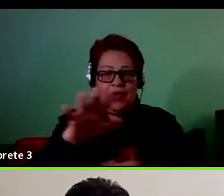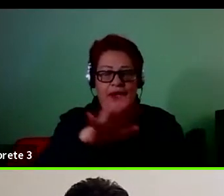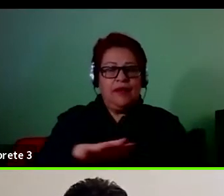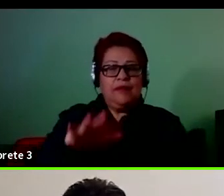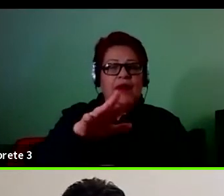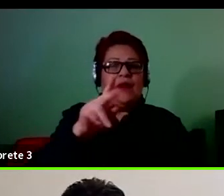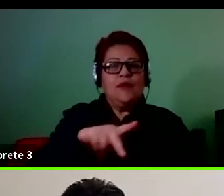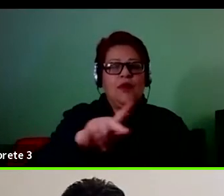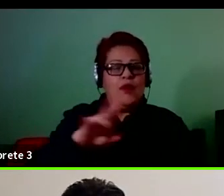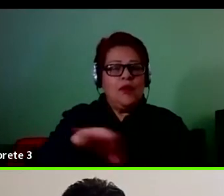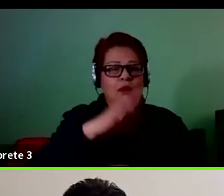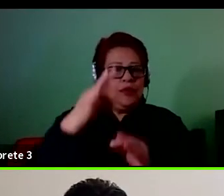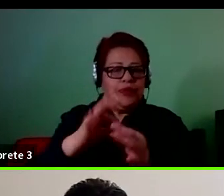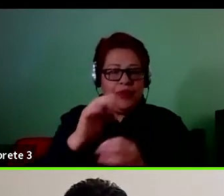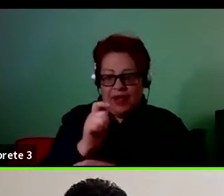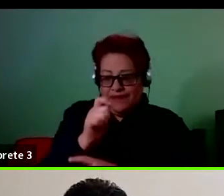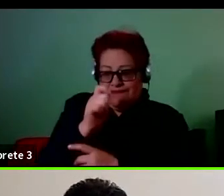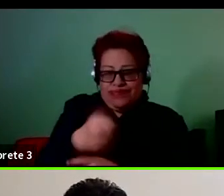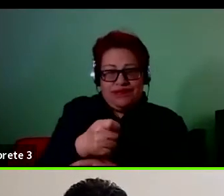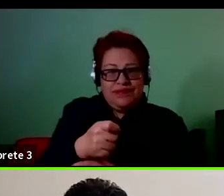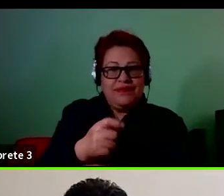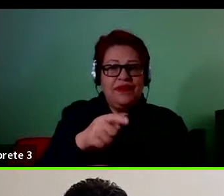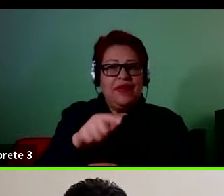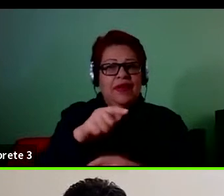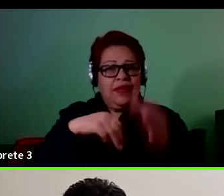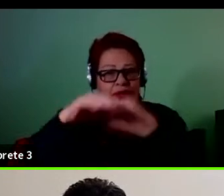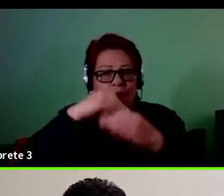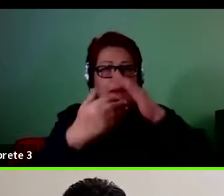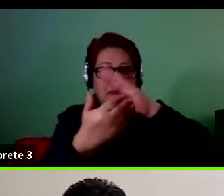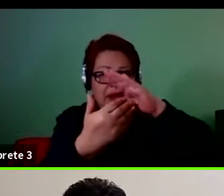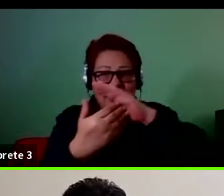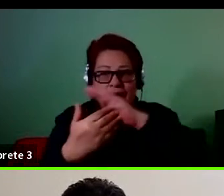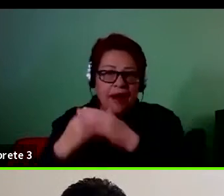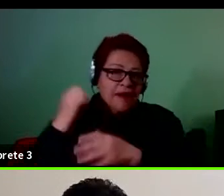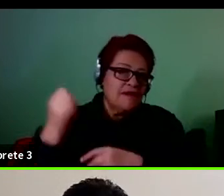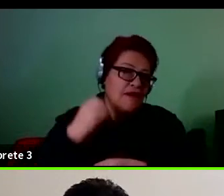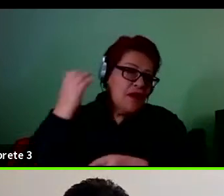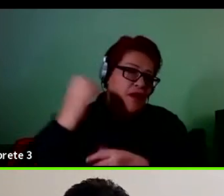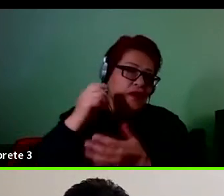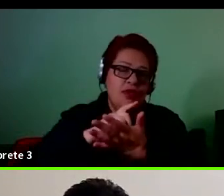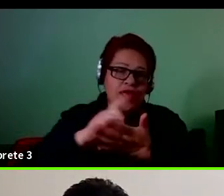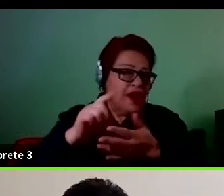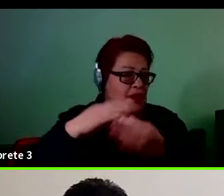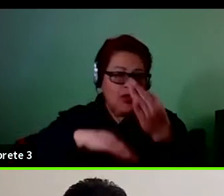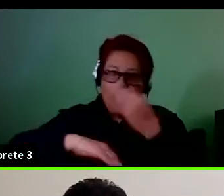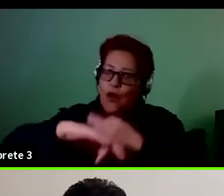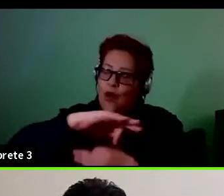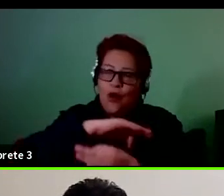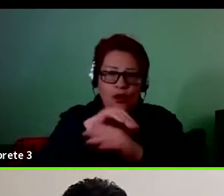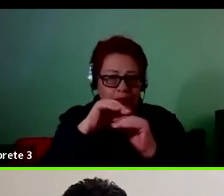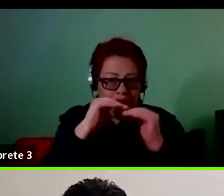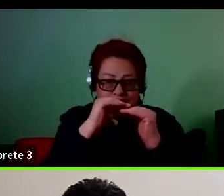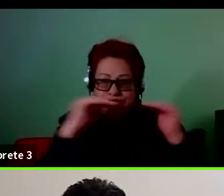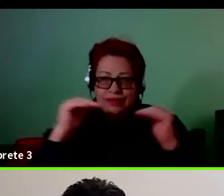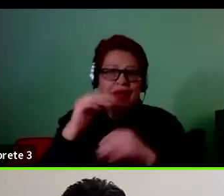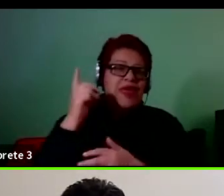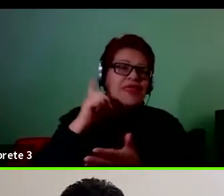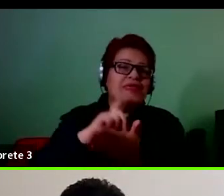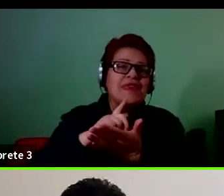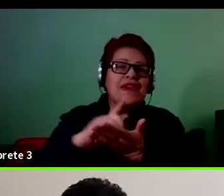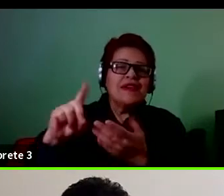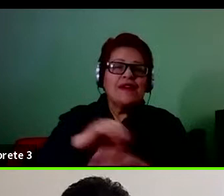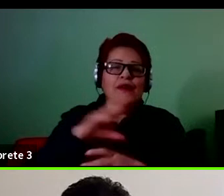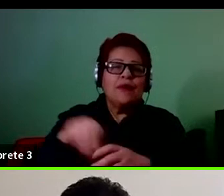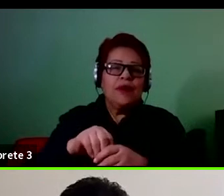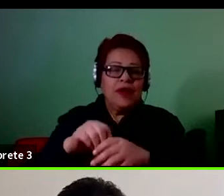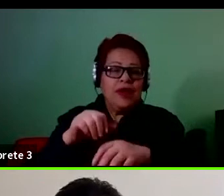como definición, evidentemente todas las mesas y todos los foros hablan de los derechos en lo general. Yo creo que el tercero,